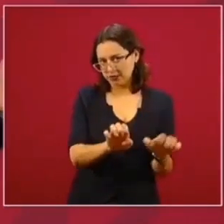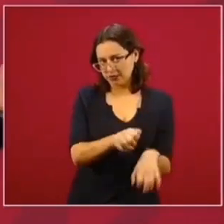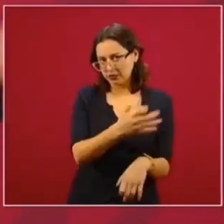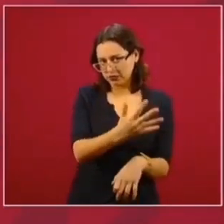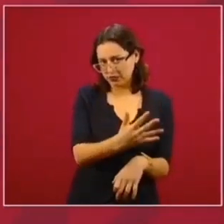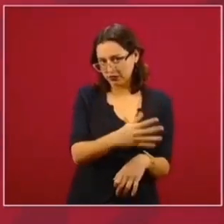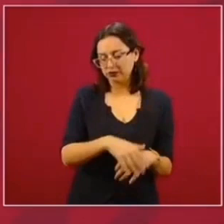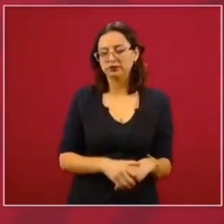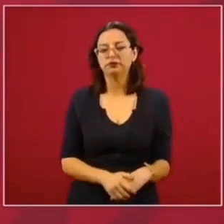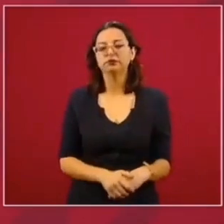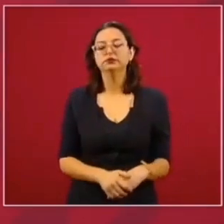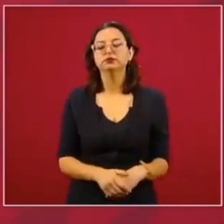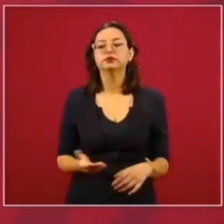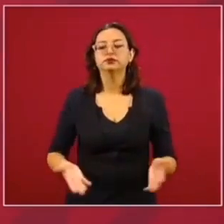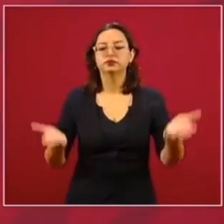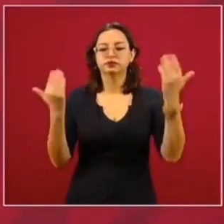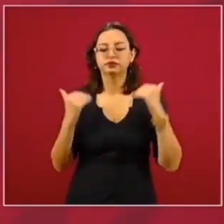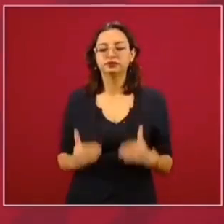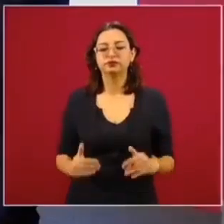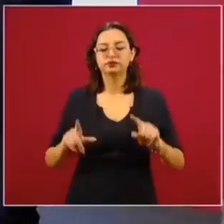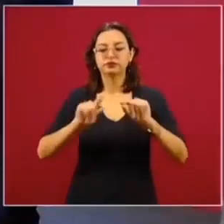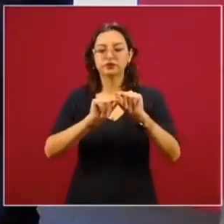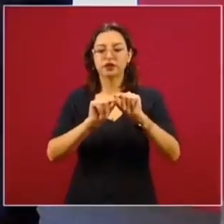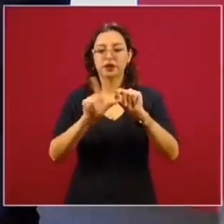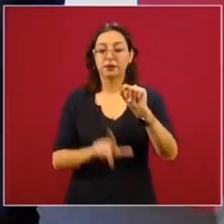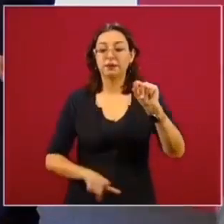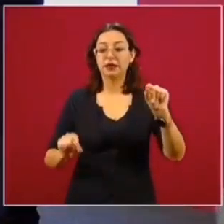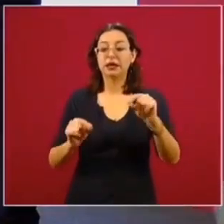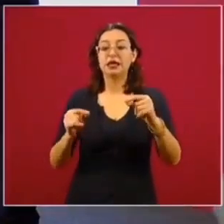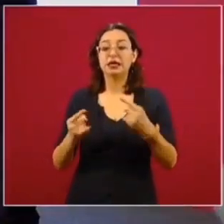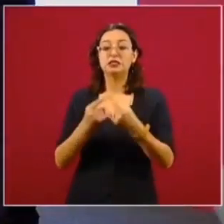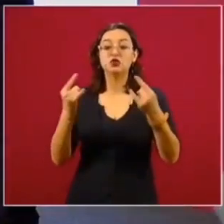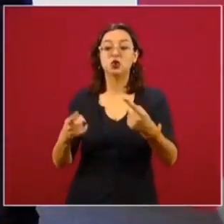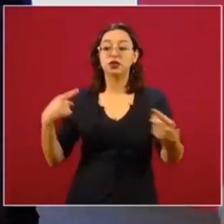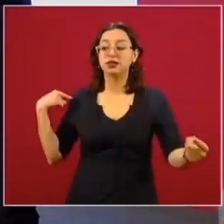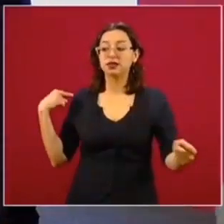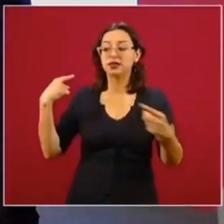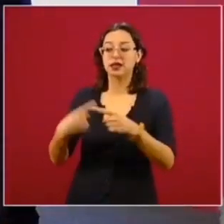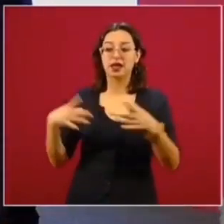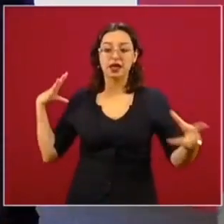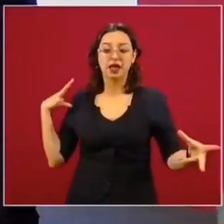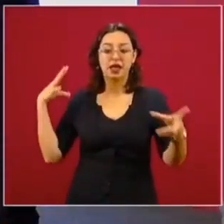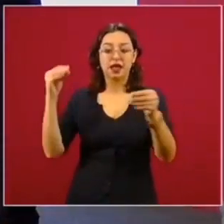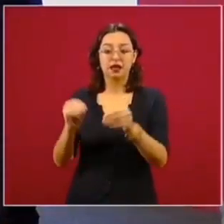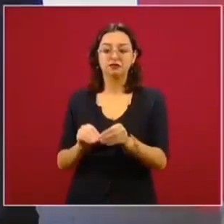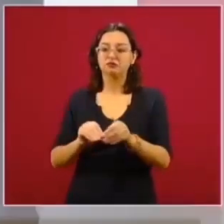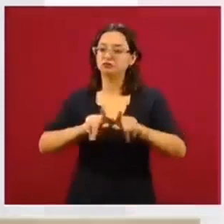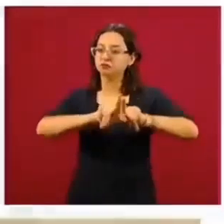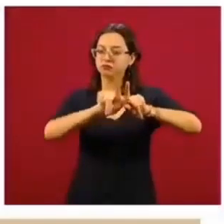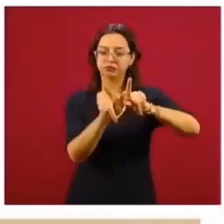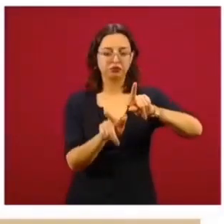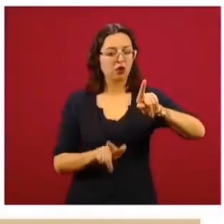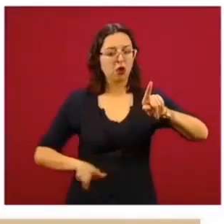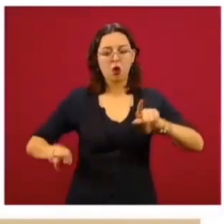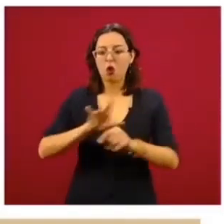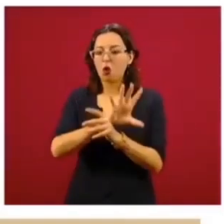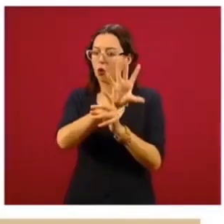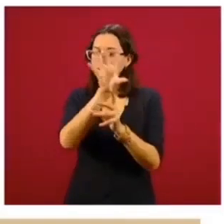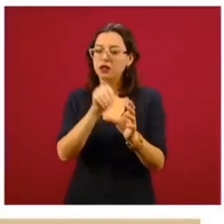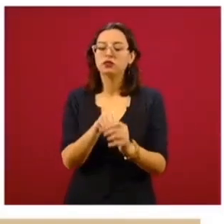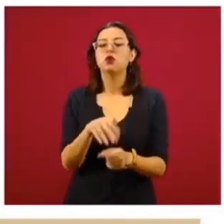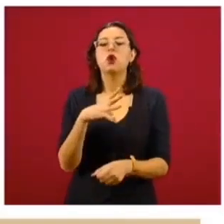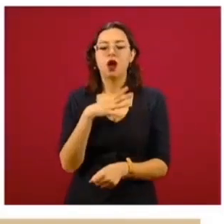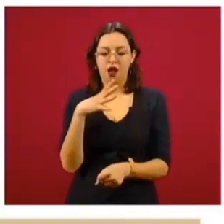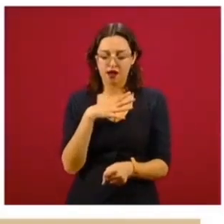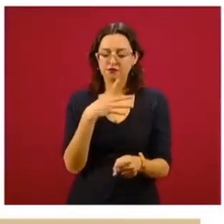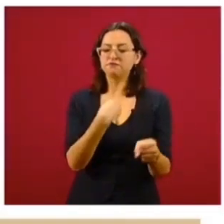esa carga acumulada de casos carga histórica vemos que prácticamente todo el territorio ha tenido casos